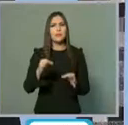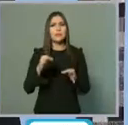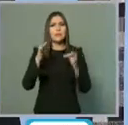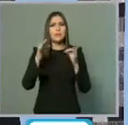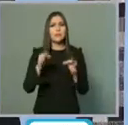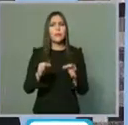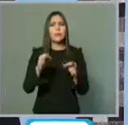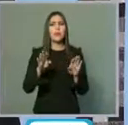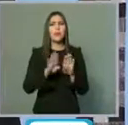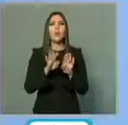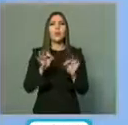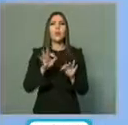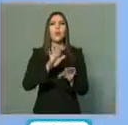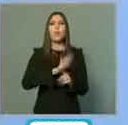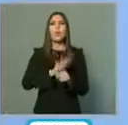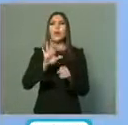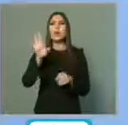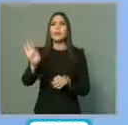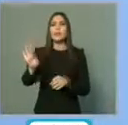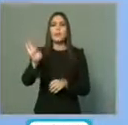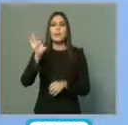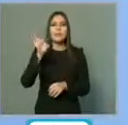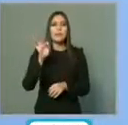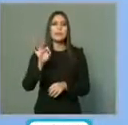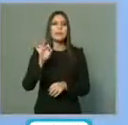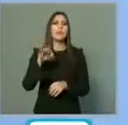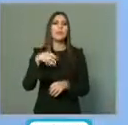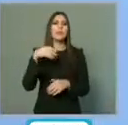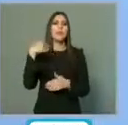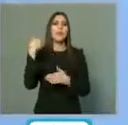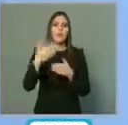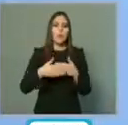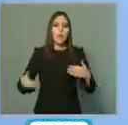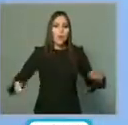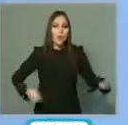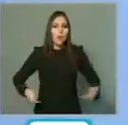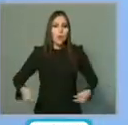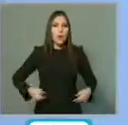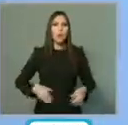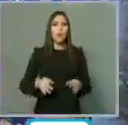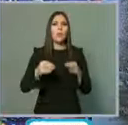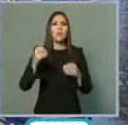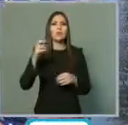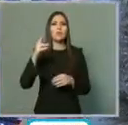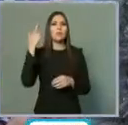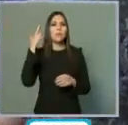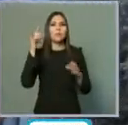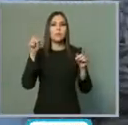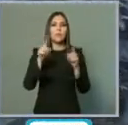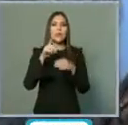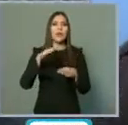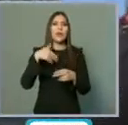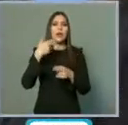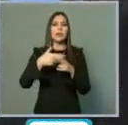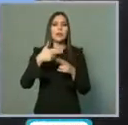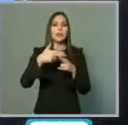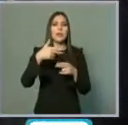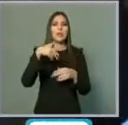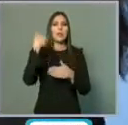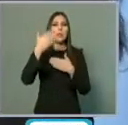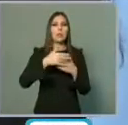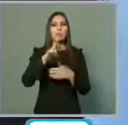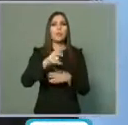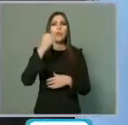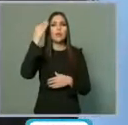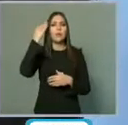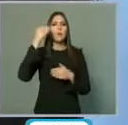la pieza, la obra, hasta este próximo martes que se van a presentar, ¿cuánto tiempo pasa? Yo te podría